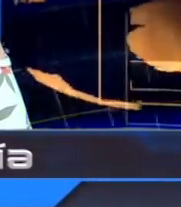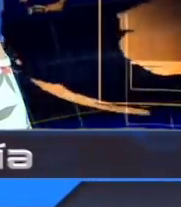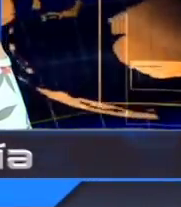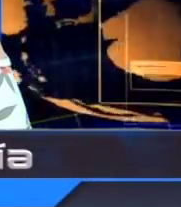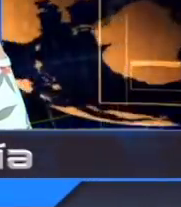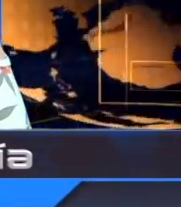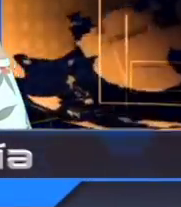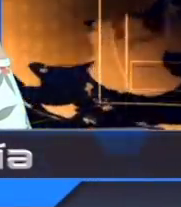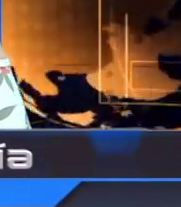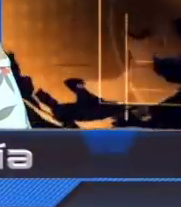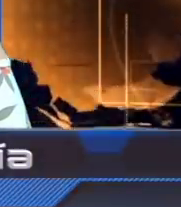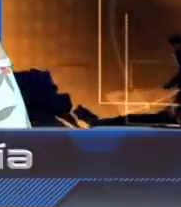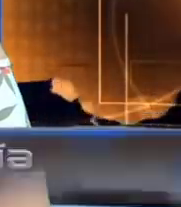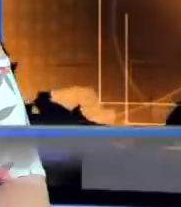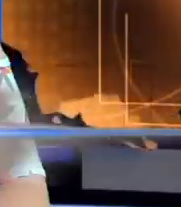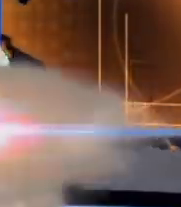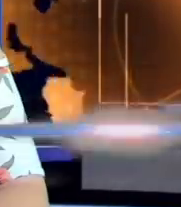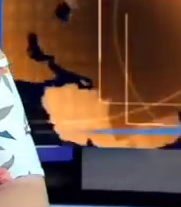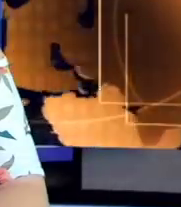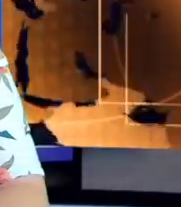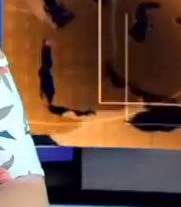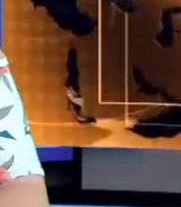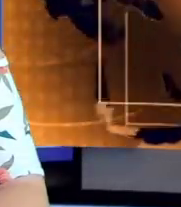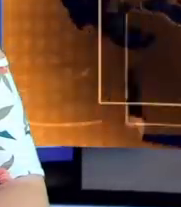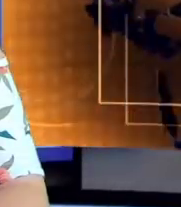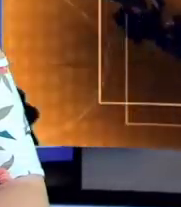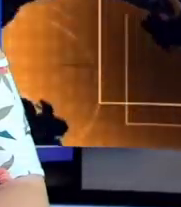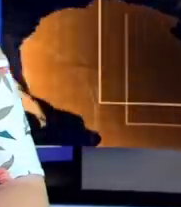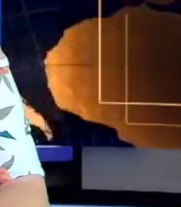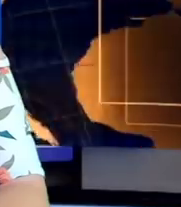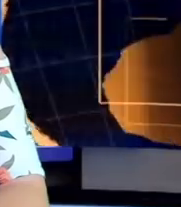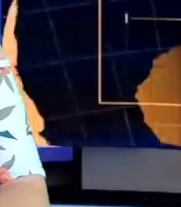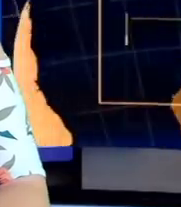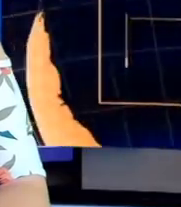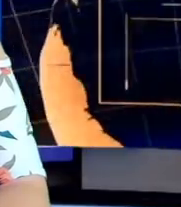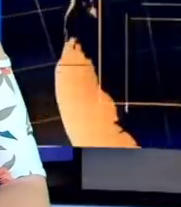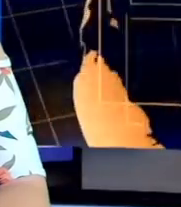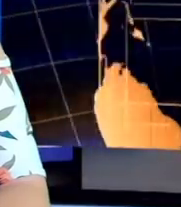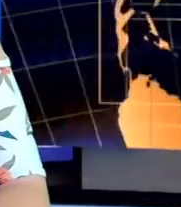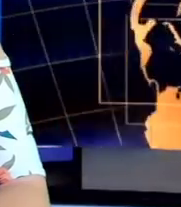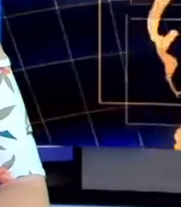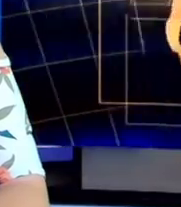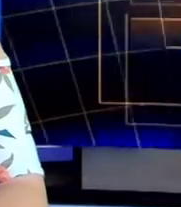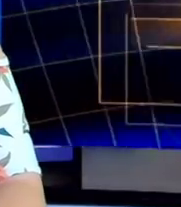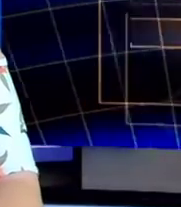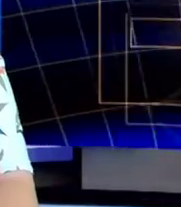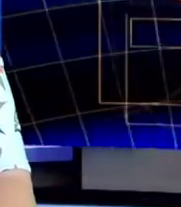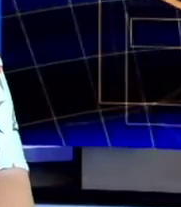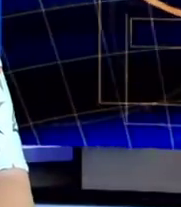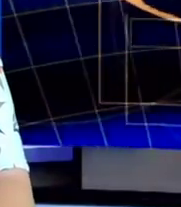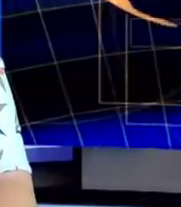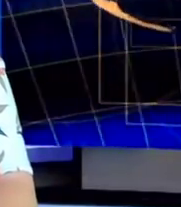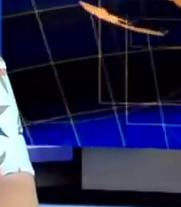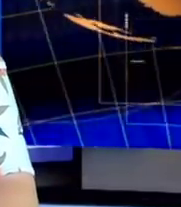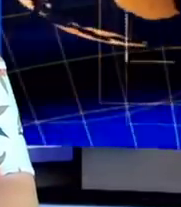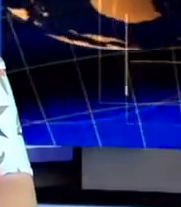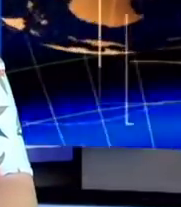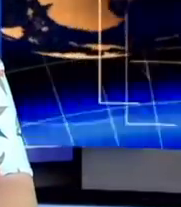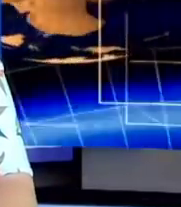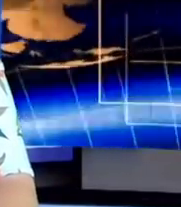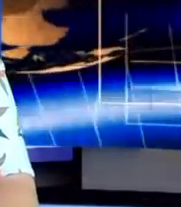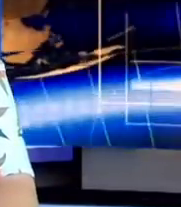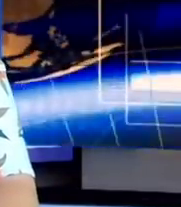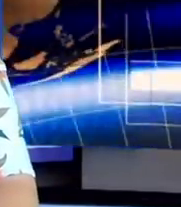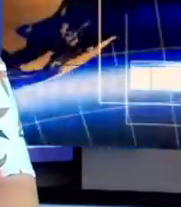es todo por el video del día de hoy. Yo soy Carolina García y los invito a que se suscriban y activen la campanita de las notificaciones para que no se pierdan de